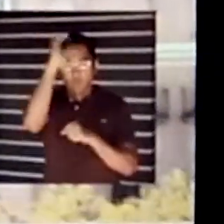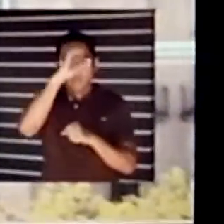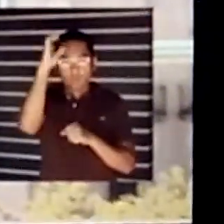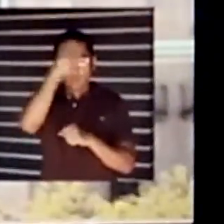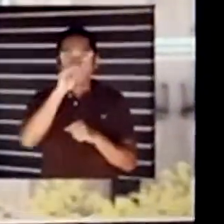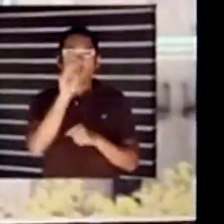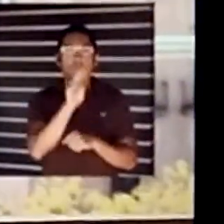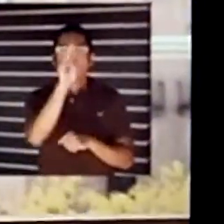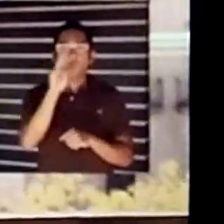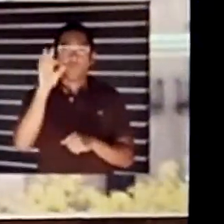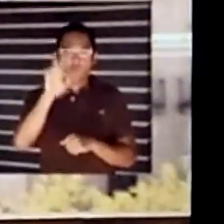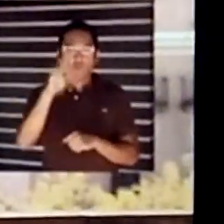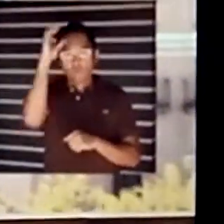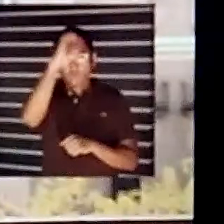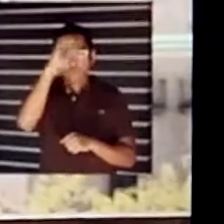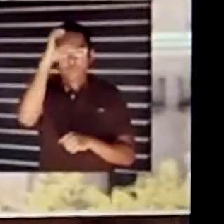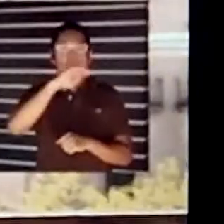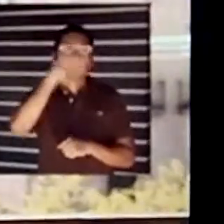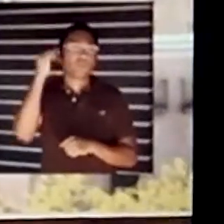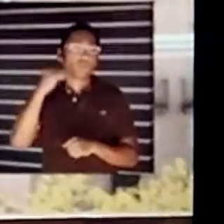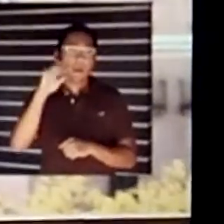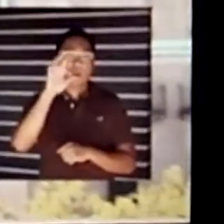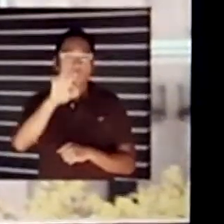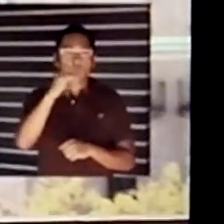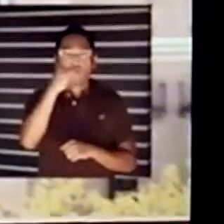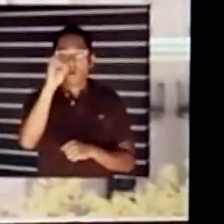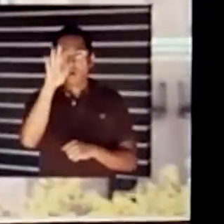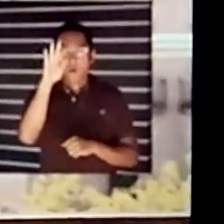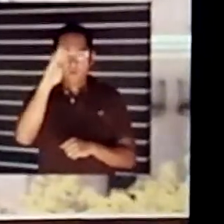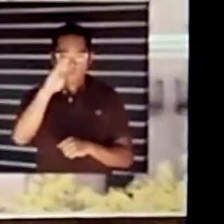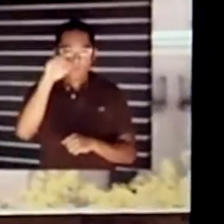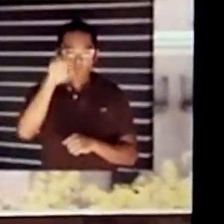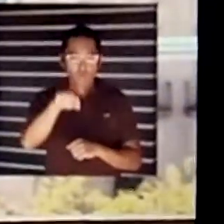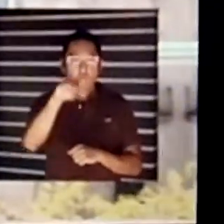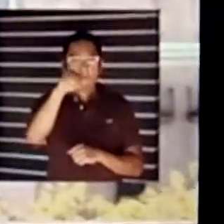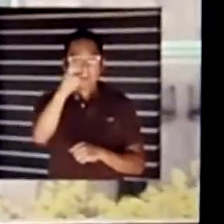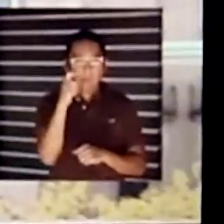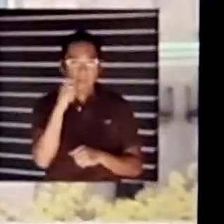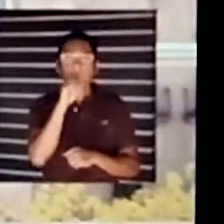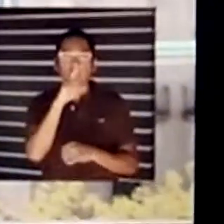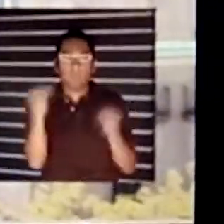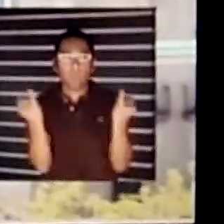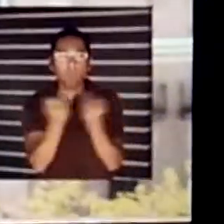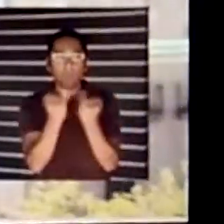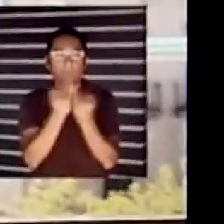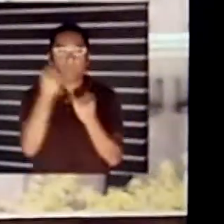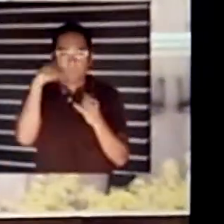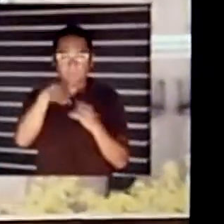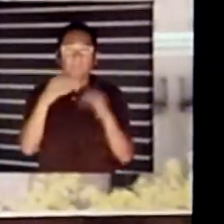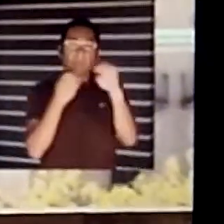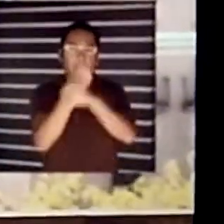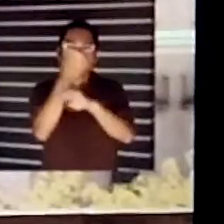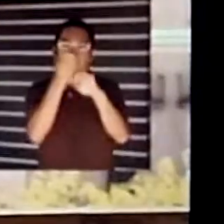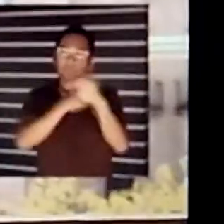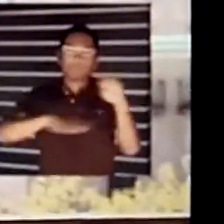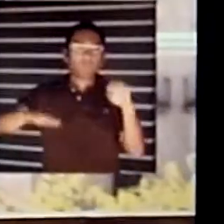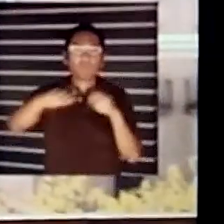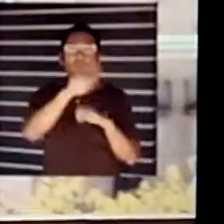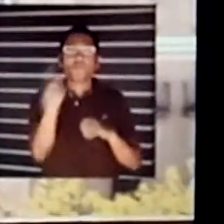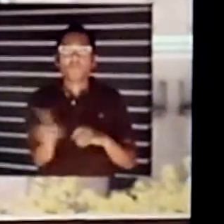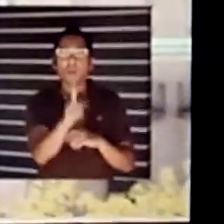es www.culturamichoccan.gov.mx y bueno, también en el interior del estado hay diversas